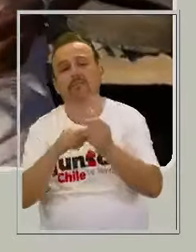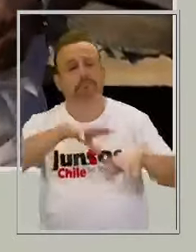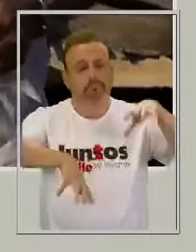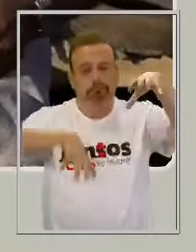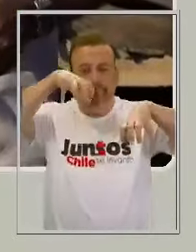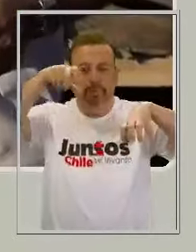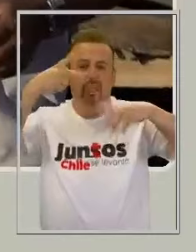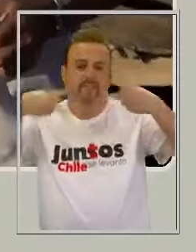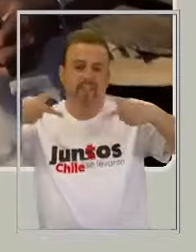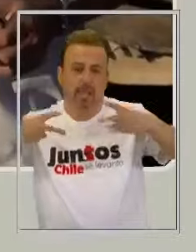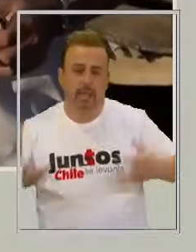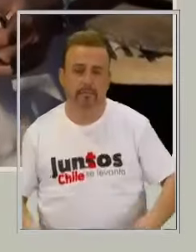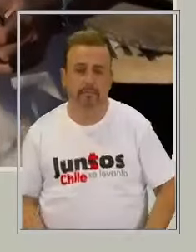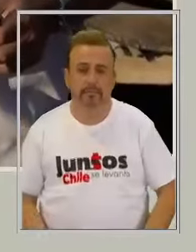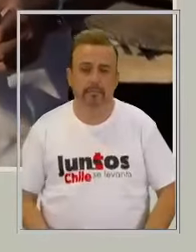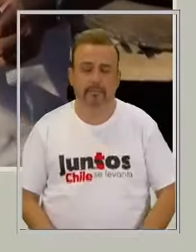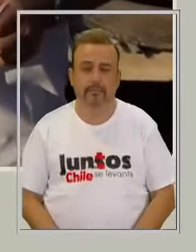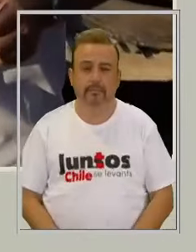Mar.